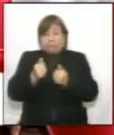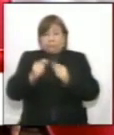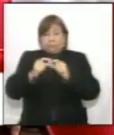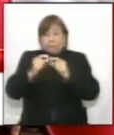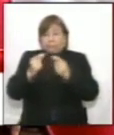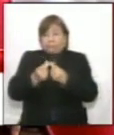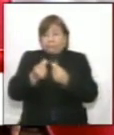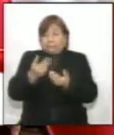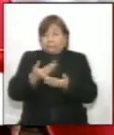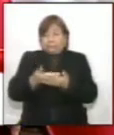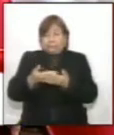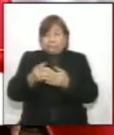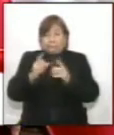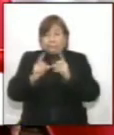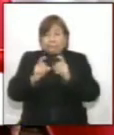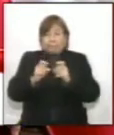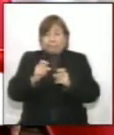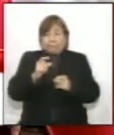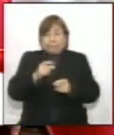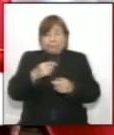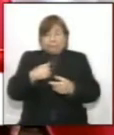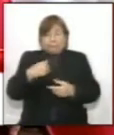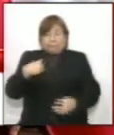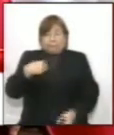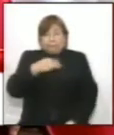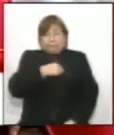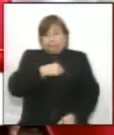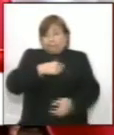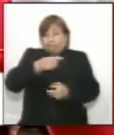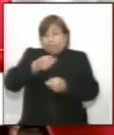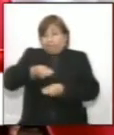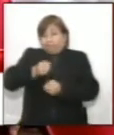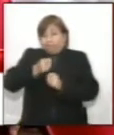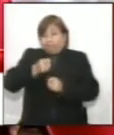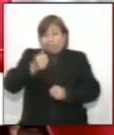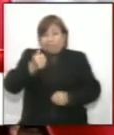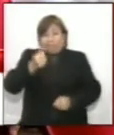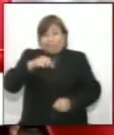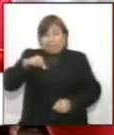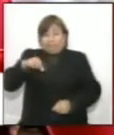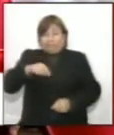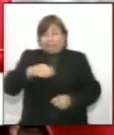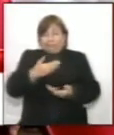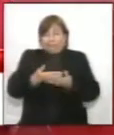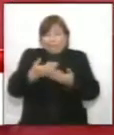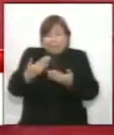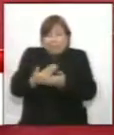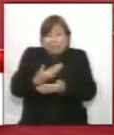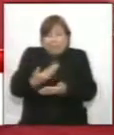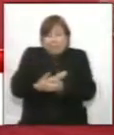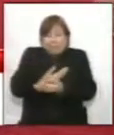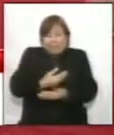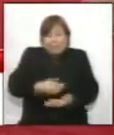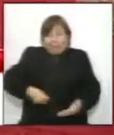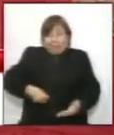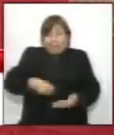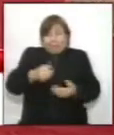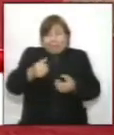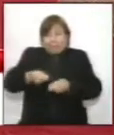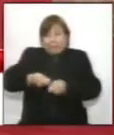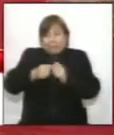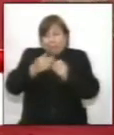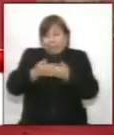bancadas? Y la siguiente pregunta es, usted como miembro de Acción Popular, esta vez, cuando se presente este nuevo gabinete, ¿Acción Popular votará